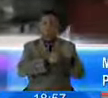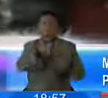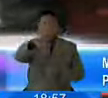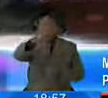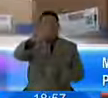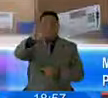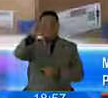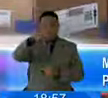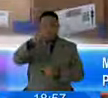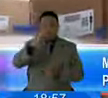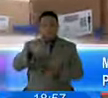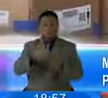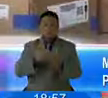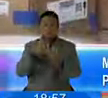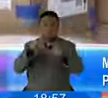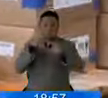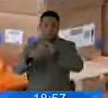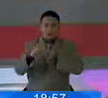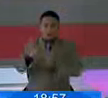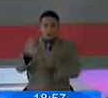remitido luego del proceso electoral.